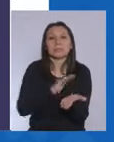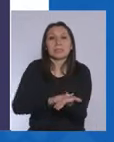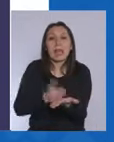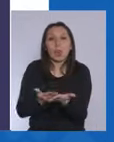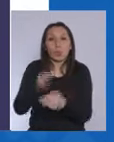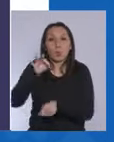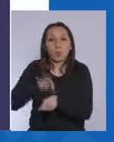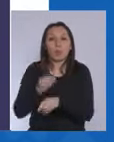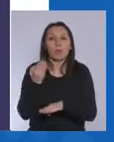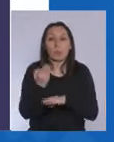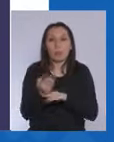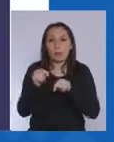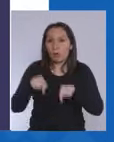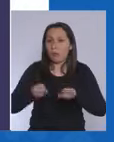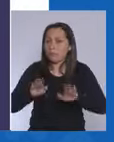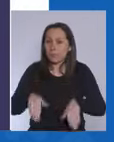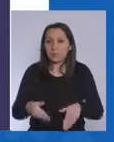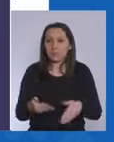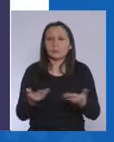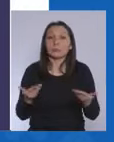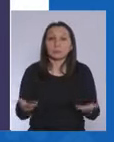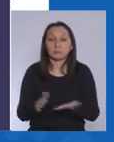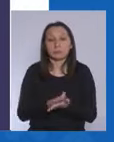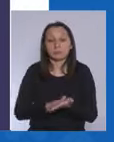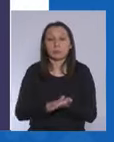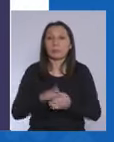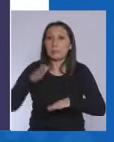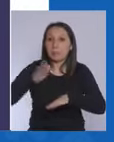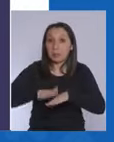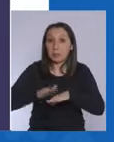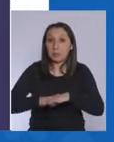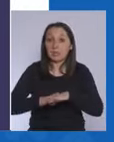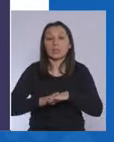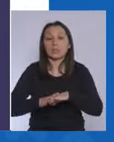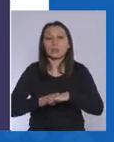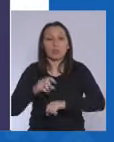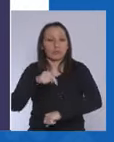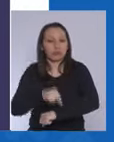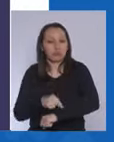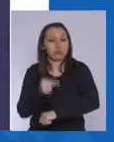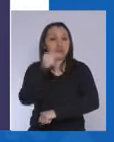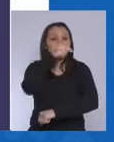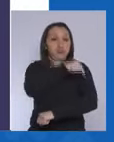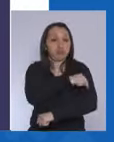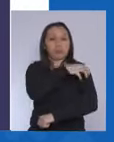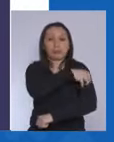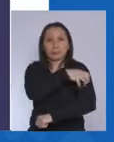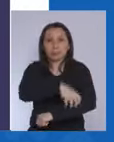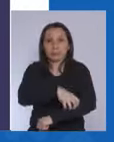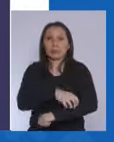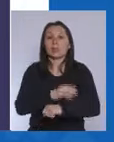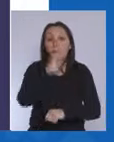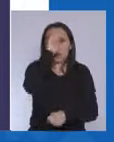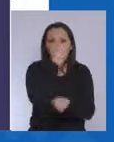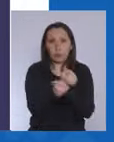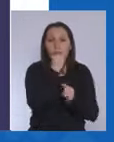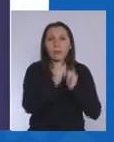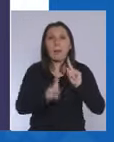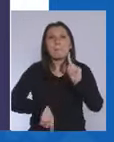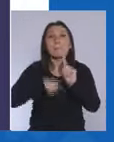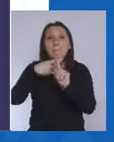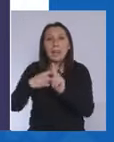se exige en el día de hoy por lo tanto se exigirá el permiso para el traslado interregional en comisaría virtual y el pasaporte